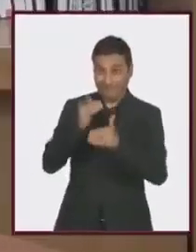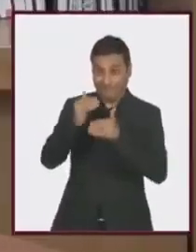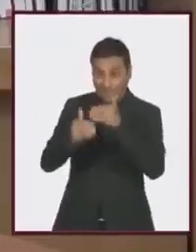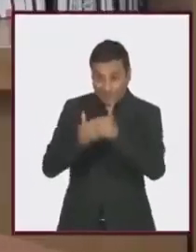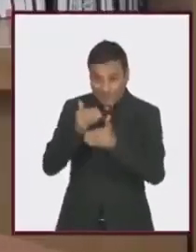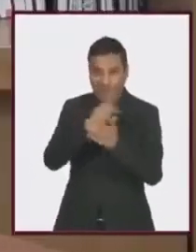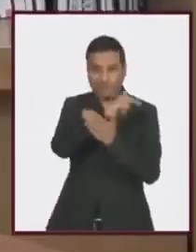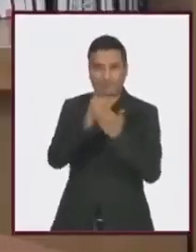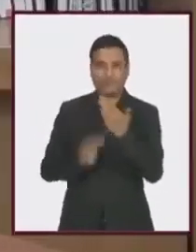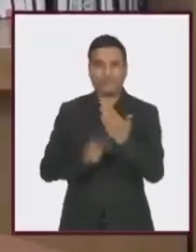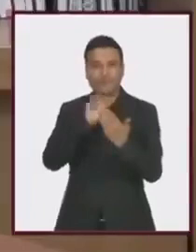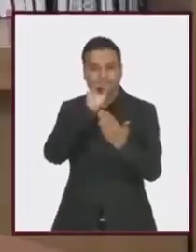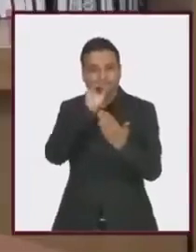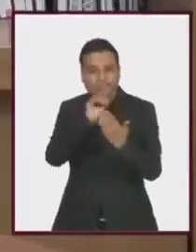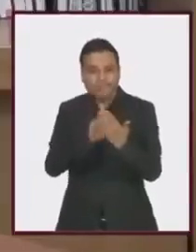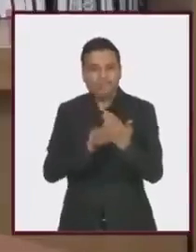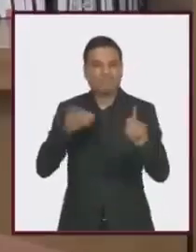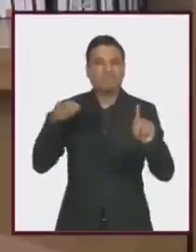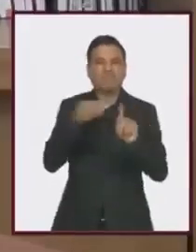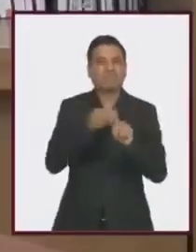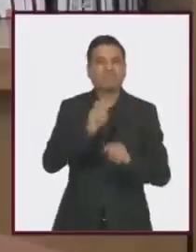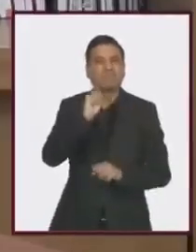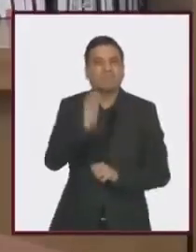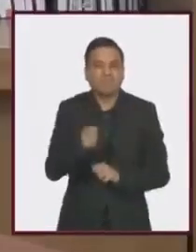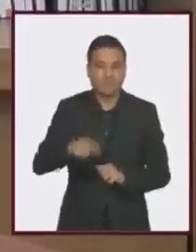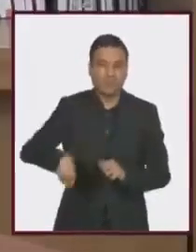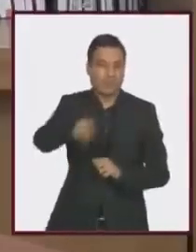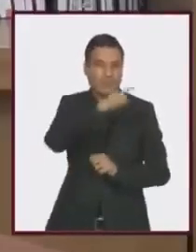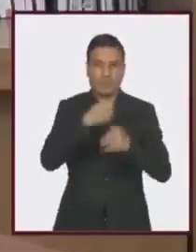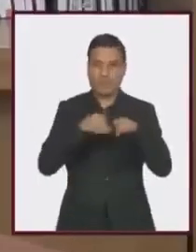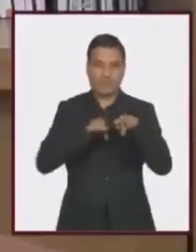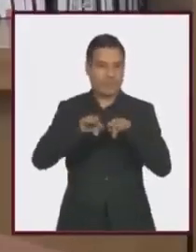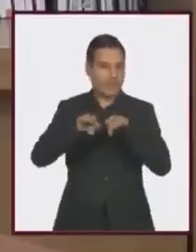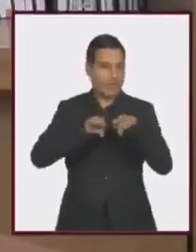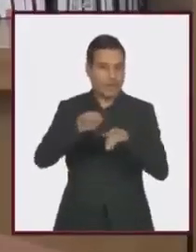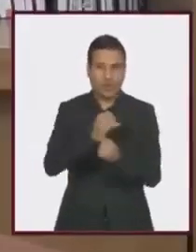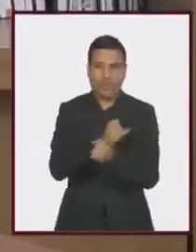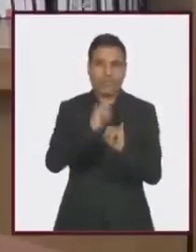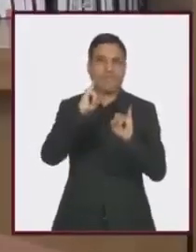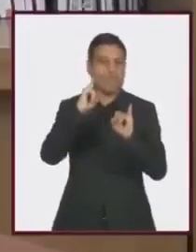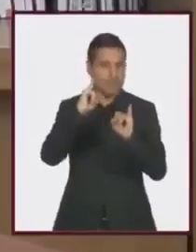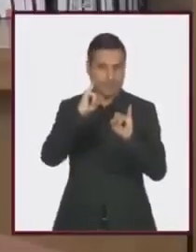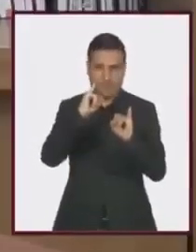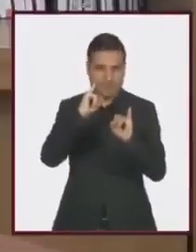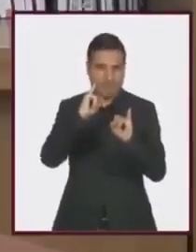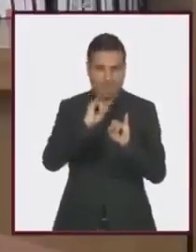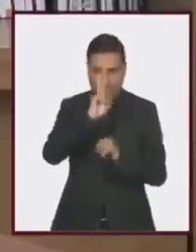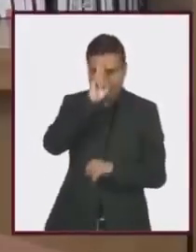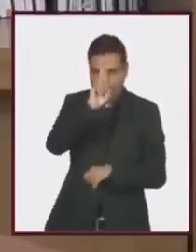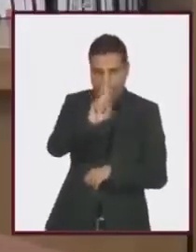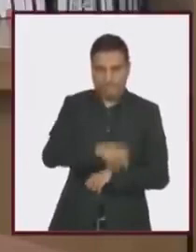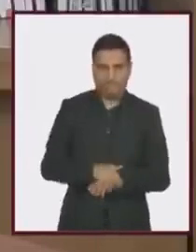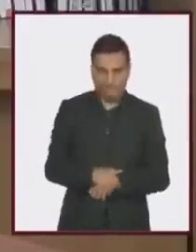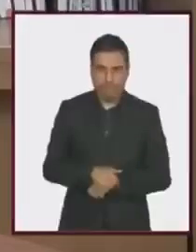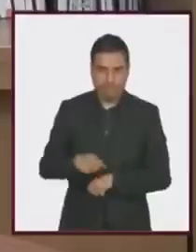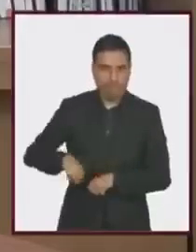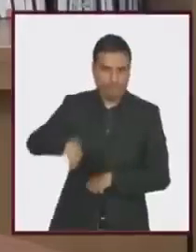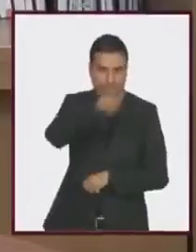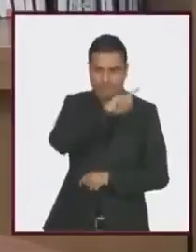como finalidad que puedan ejercer su autonomía profesional de manera